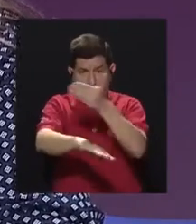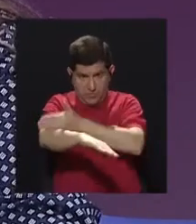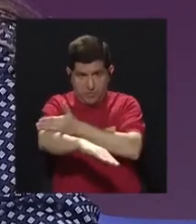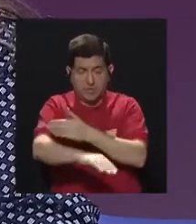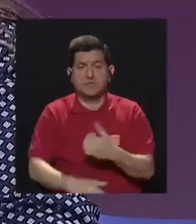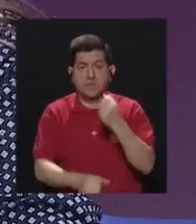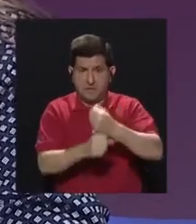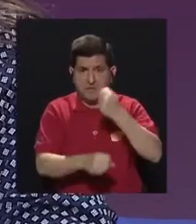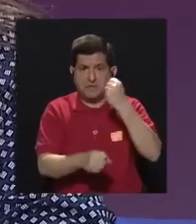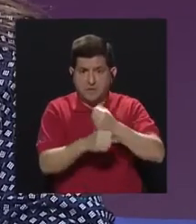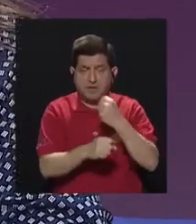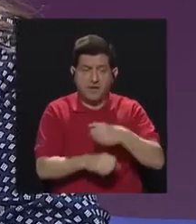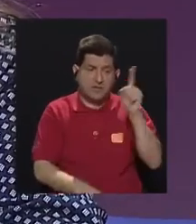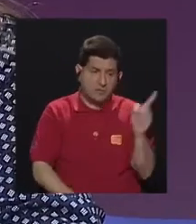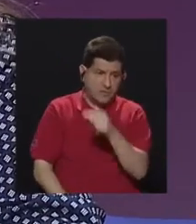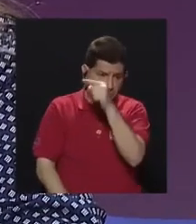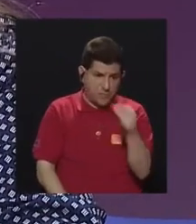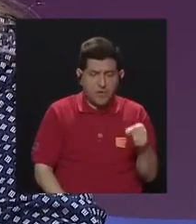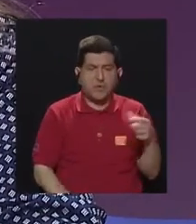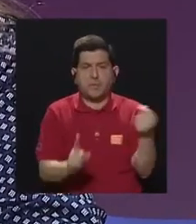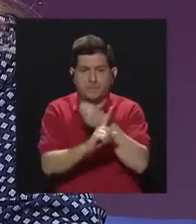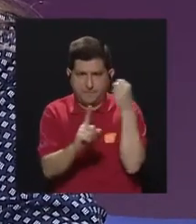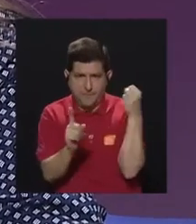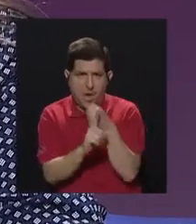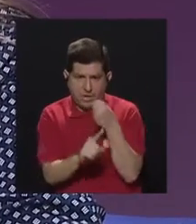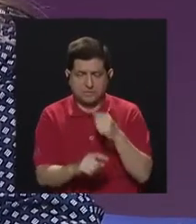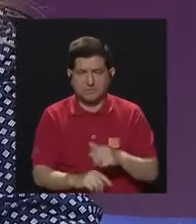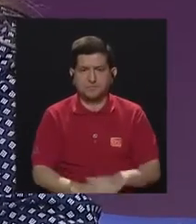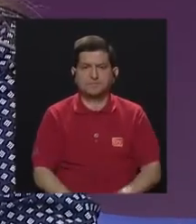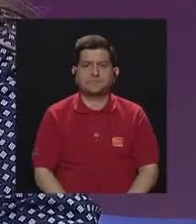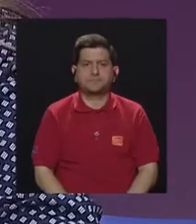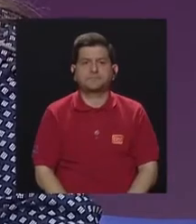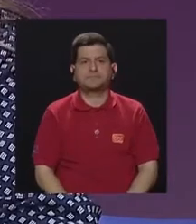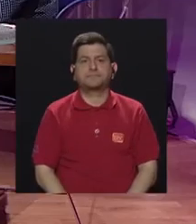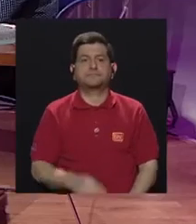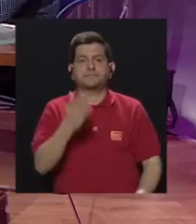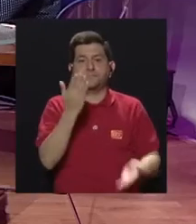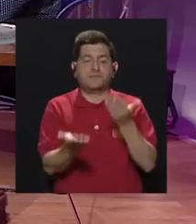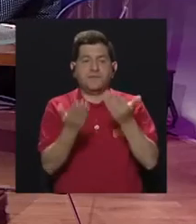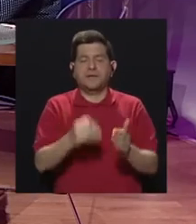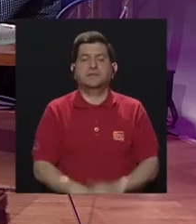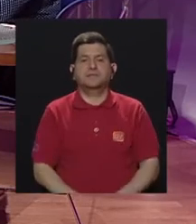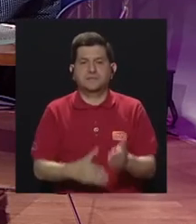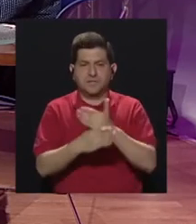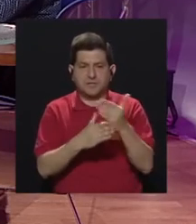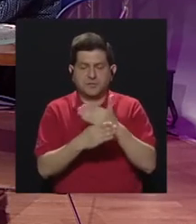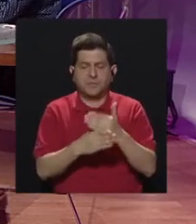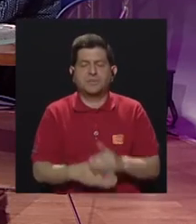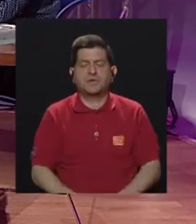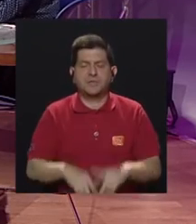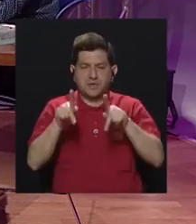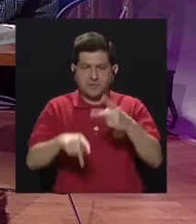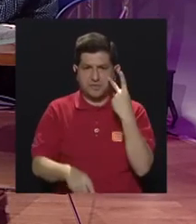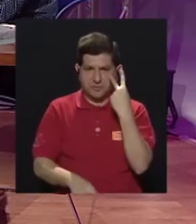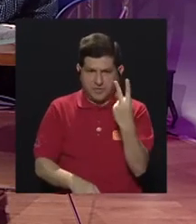trabajemos por erradicar la violencia quizás compartimos con nuestra audiencia el vídeo que desarrollamos